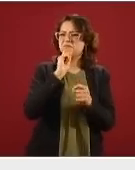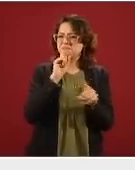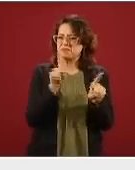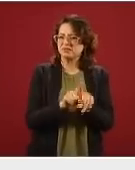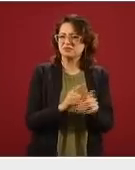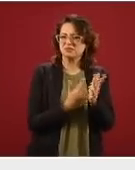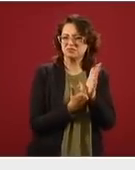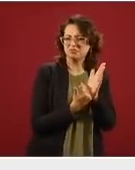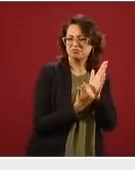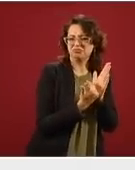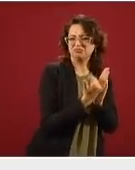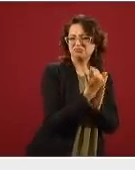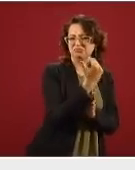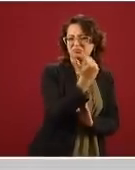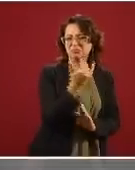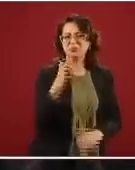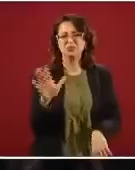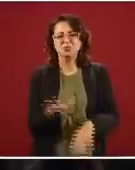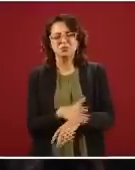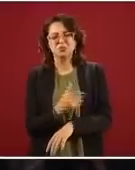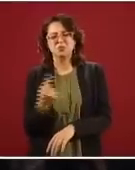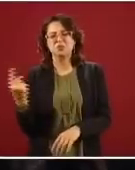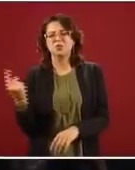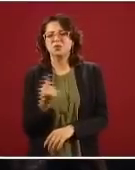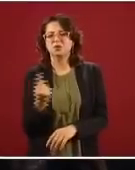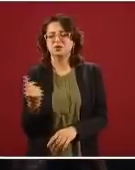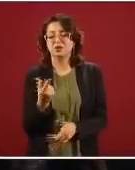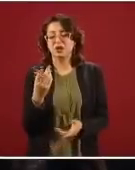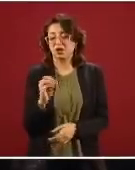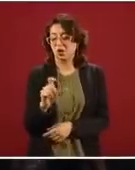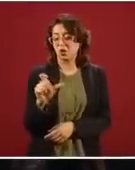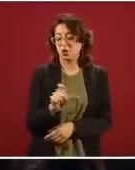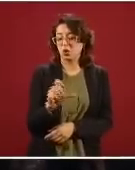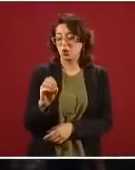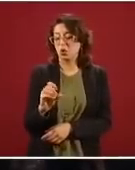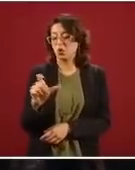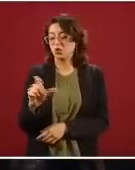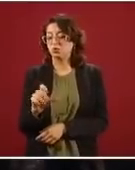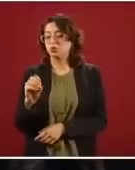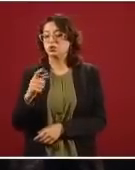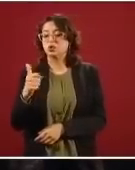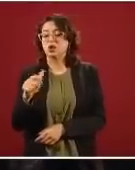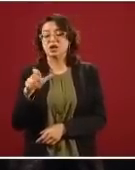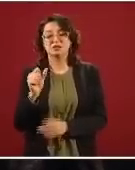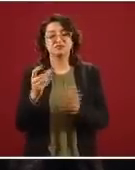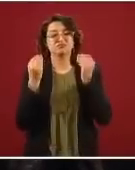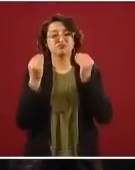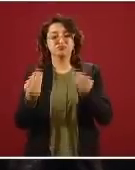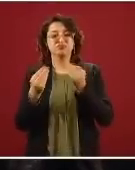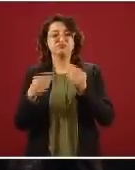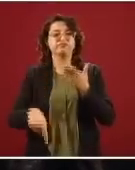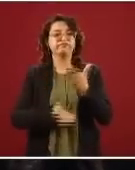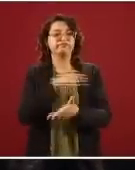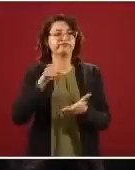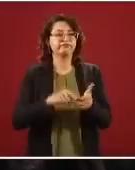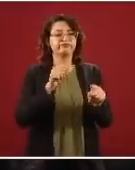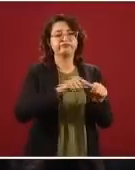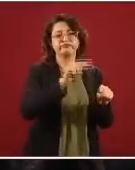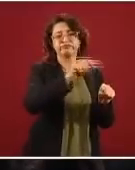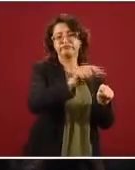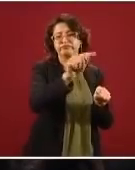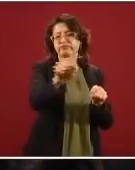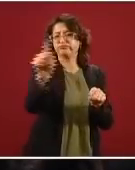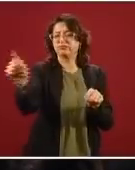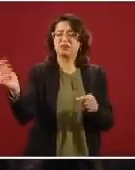impacta bastante porque Oxogas tiene una gran cantidad de gasolineras en el centro y norte del país. Lástima que